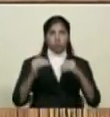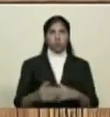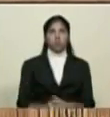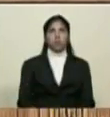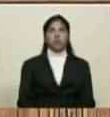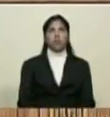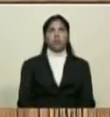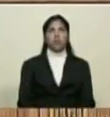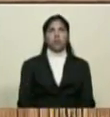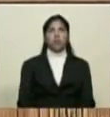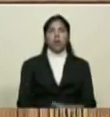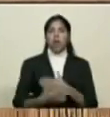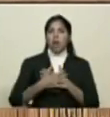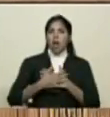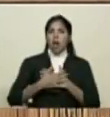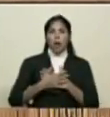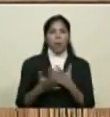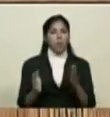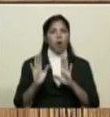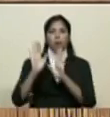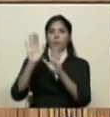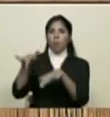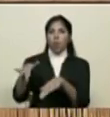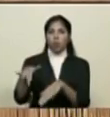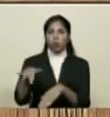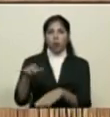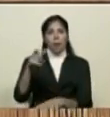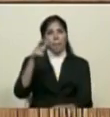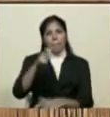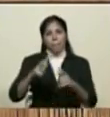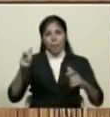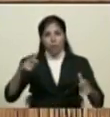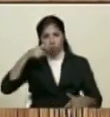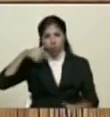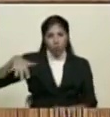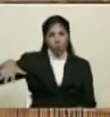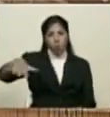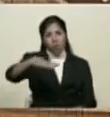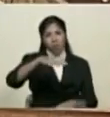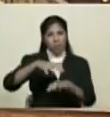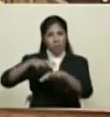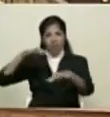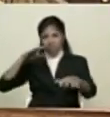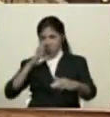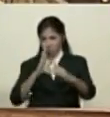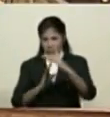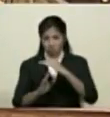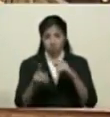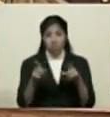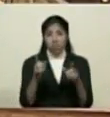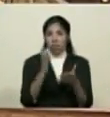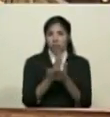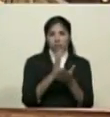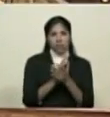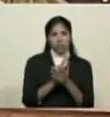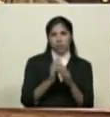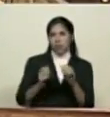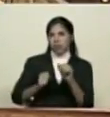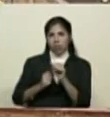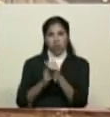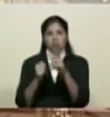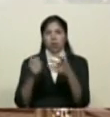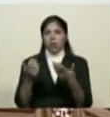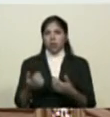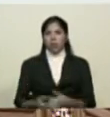para favorecer a los más humildes, que son siempre los que el poder avasalla y atropella,